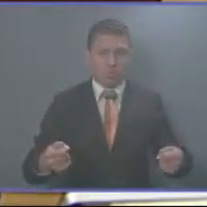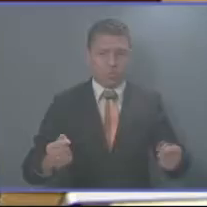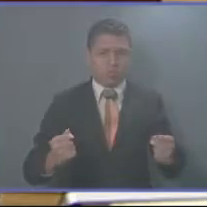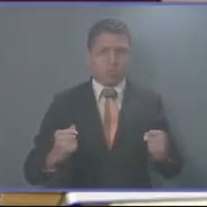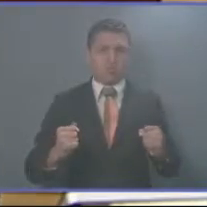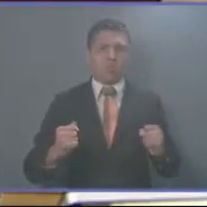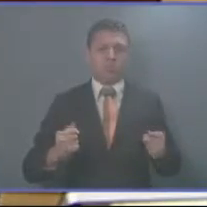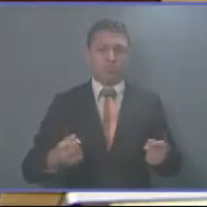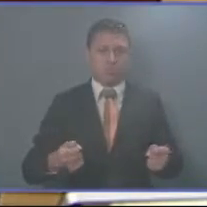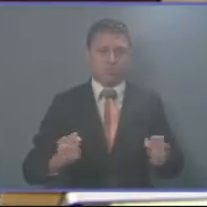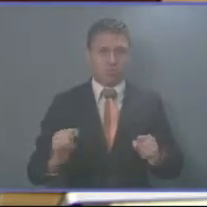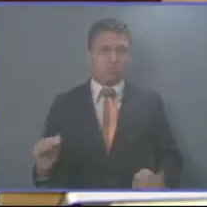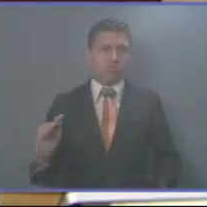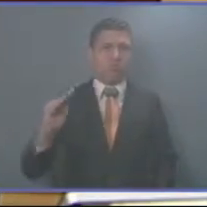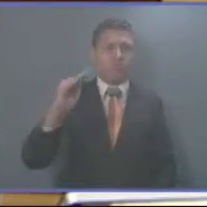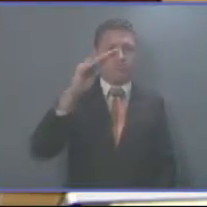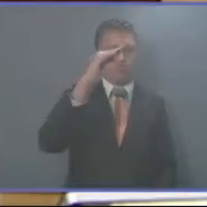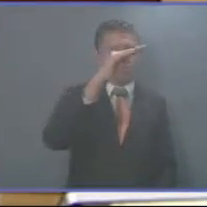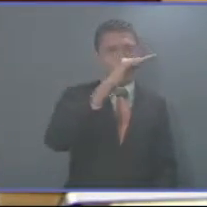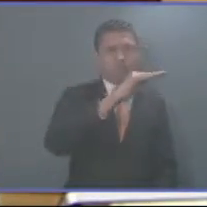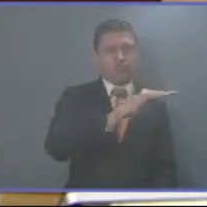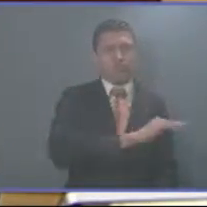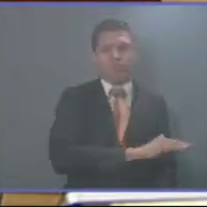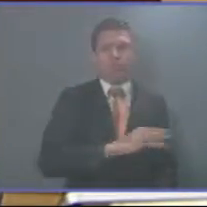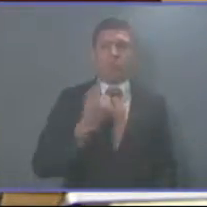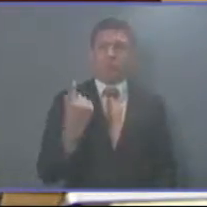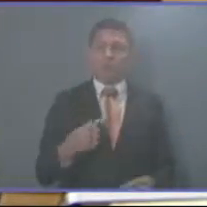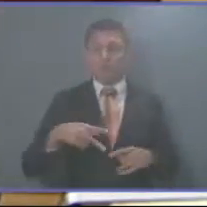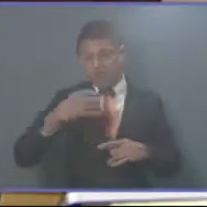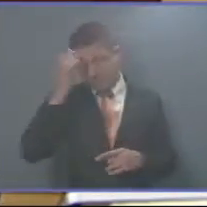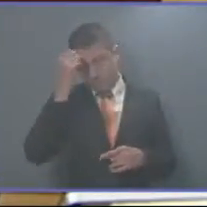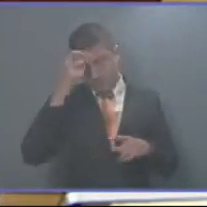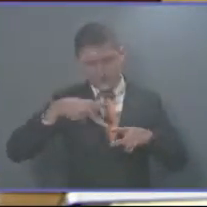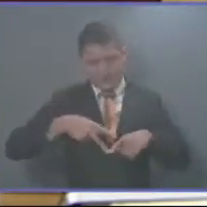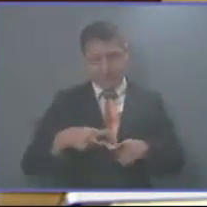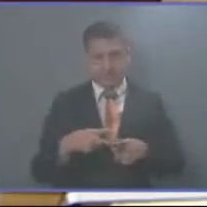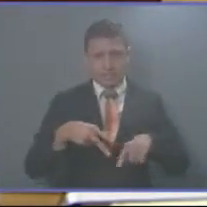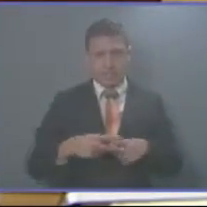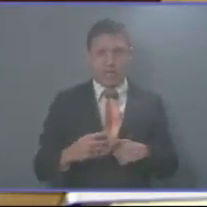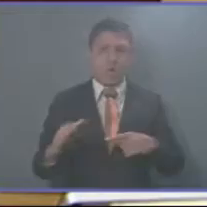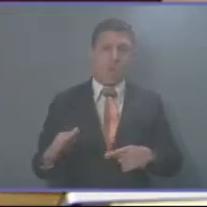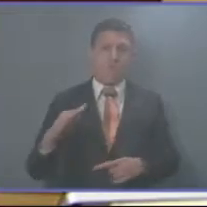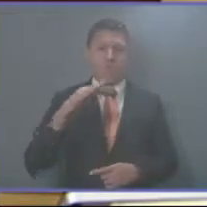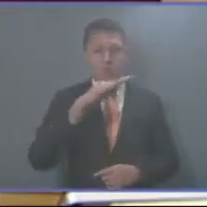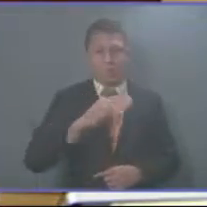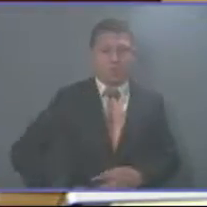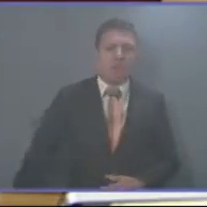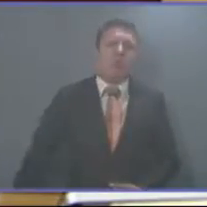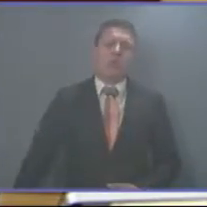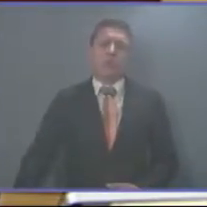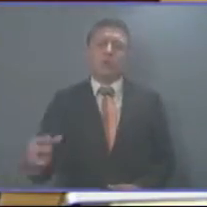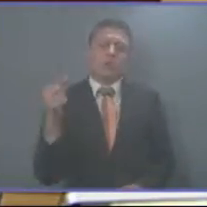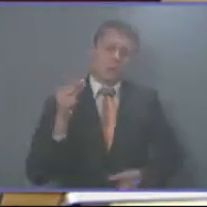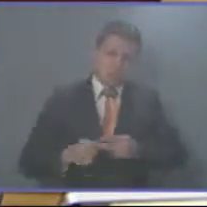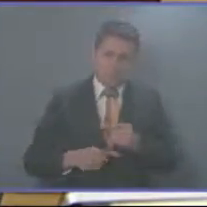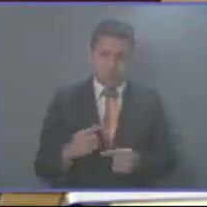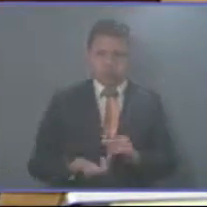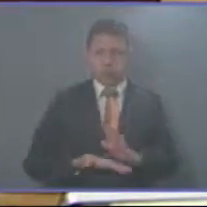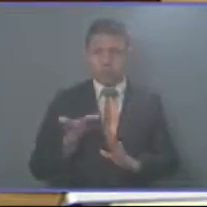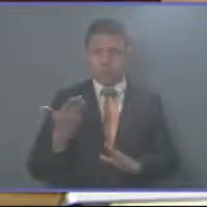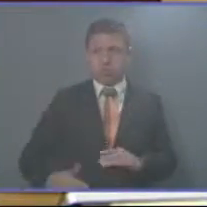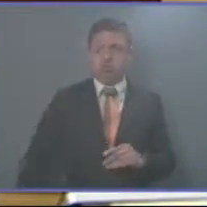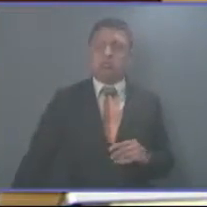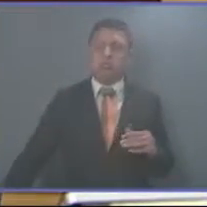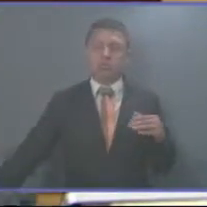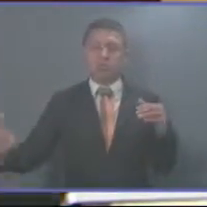escuela para preparación de mecánicos aéreos. Todo eso se ha ido desarrollando y qué bueno. La misma